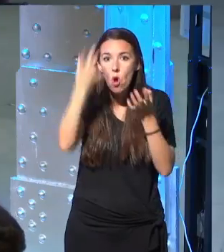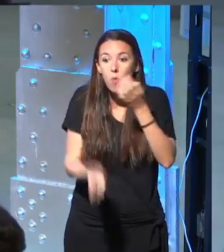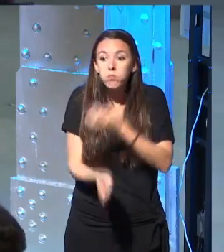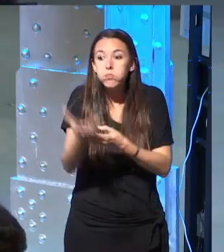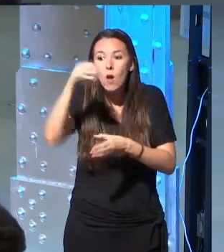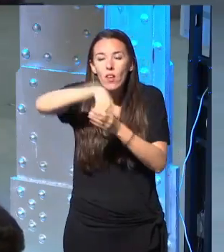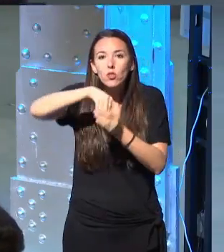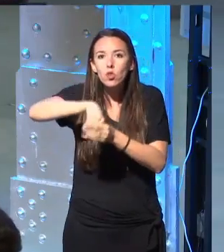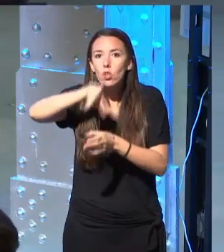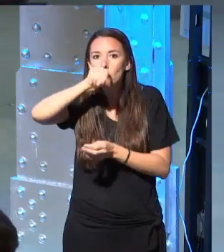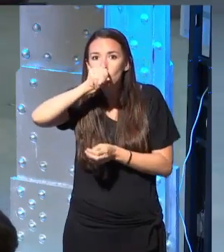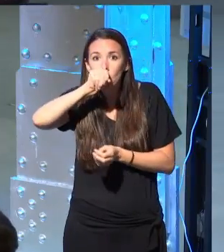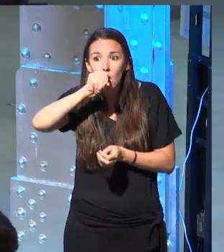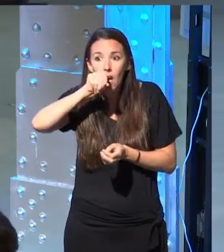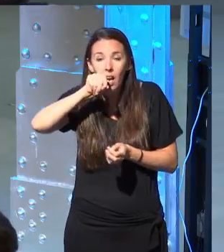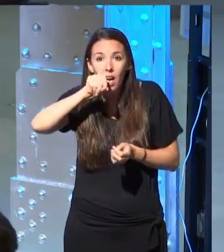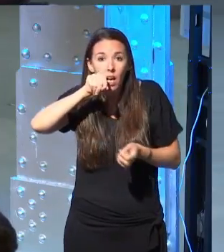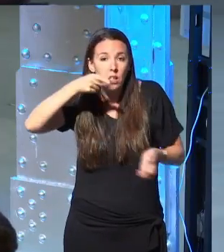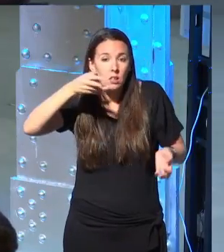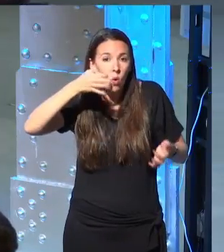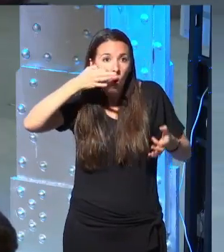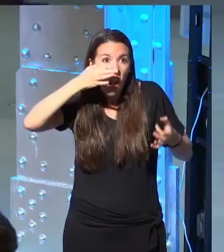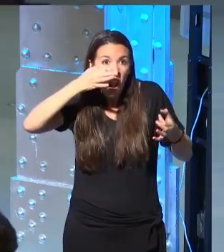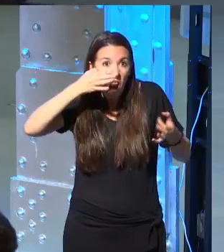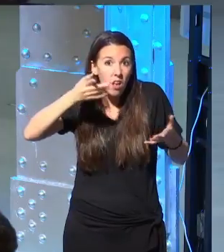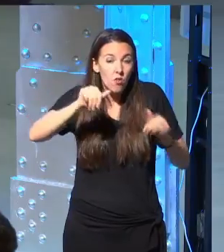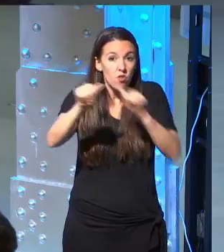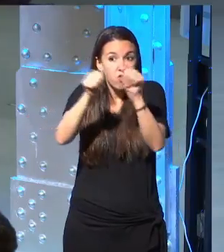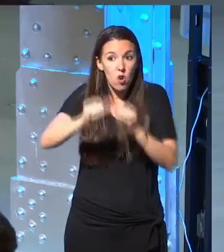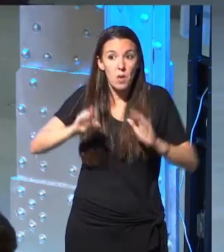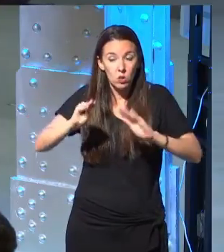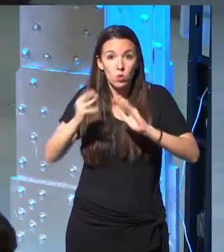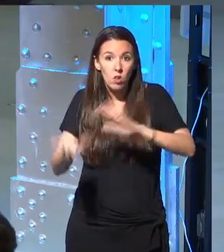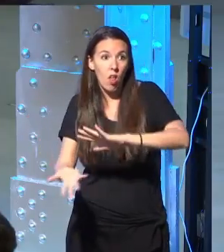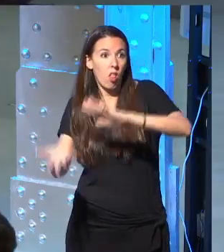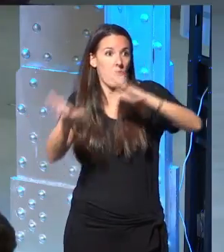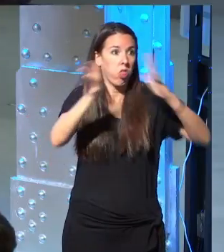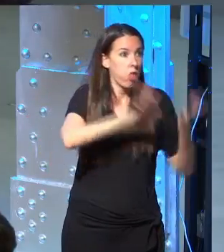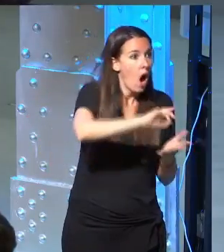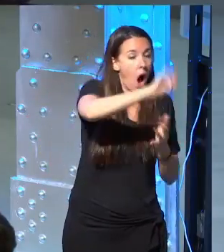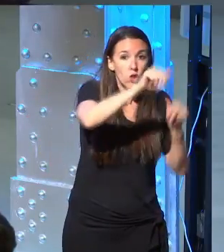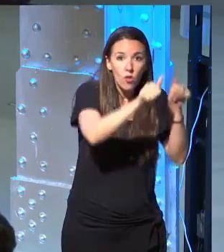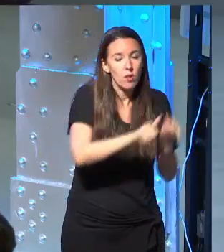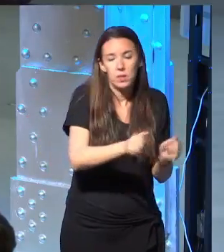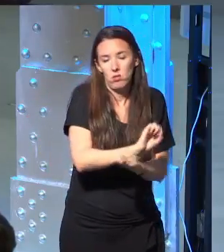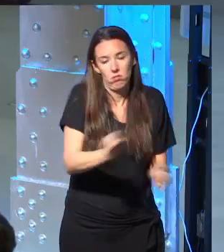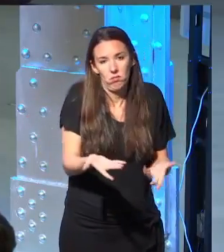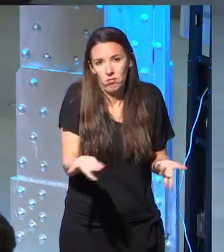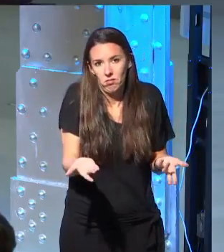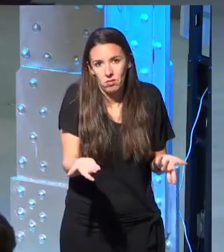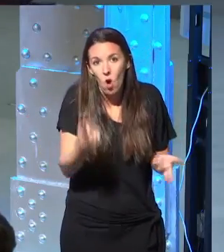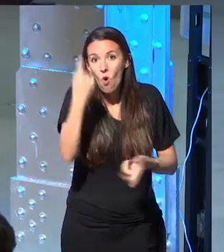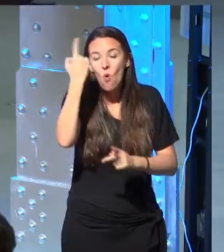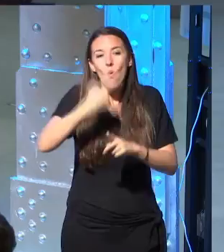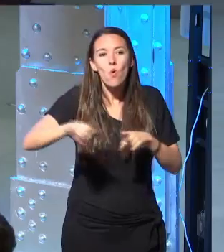Twitter, que no tiene sentido, por lo menos en el formato en el que lo hiciste, ¿no? Trasladarla, porque la gente decía esto. Una de